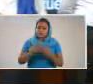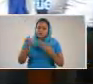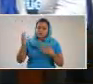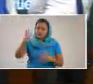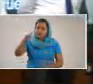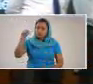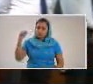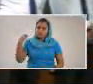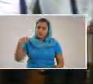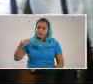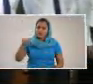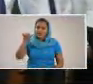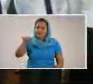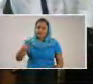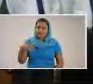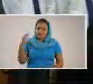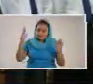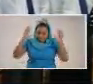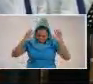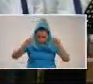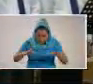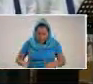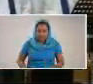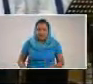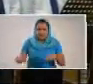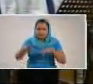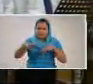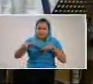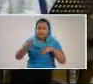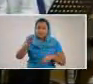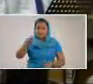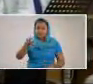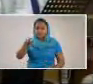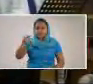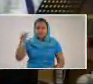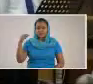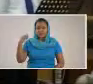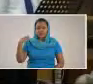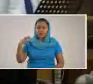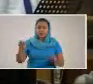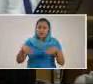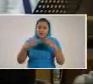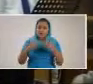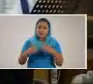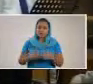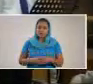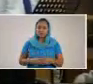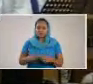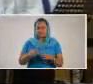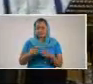en el desierto. Usted fue escogido como un especial tesoro y una nación santa para el Señor.